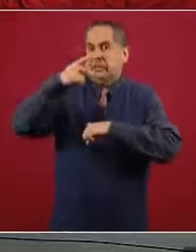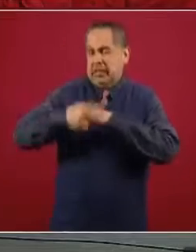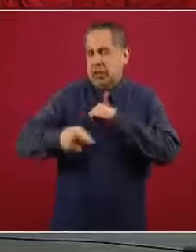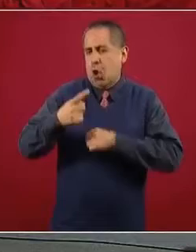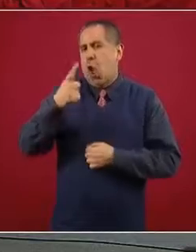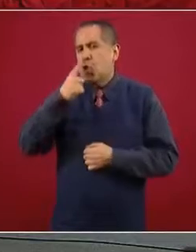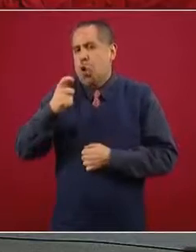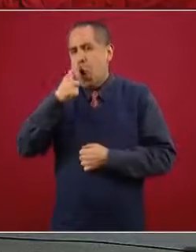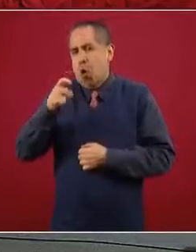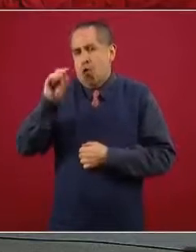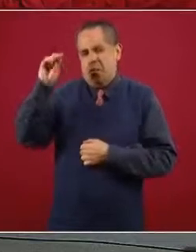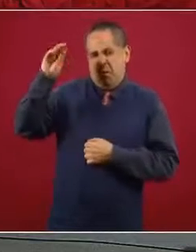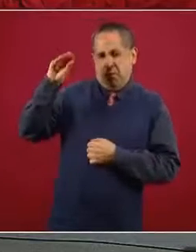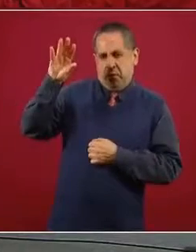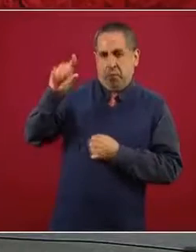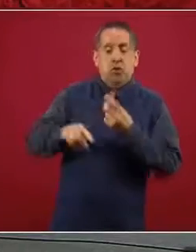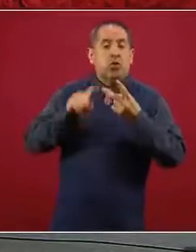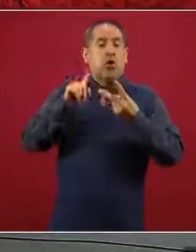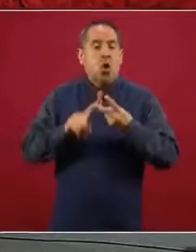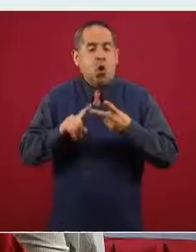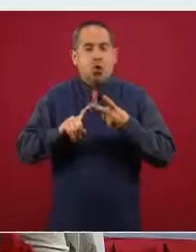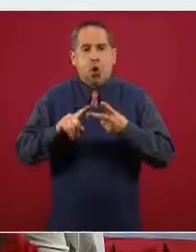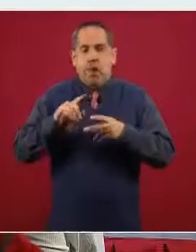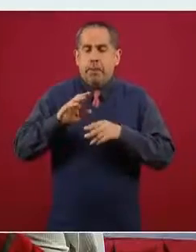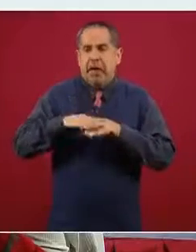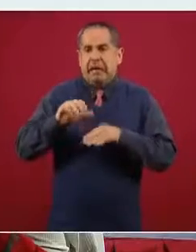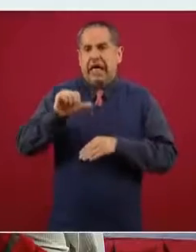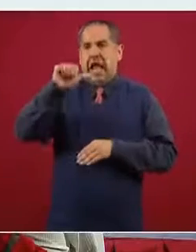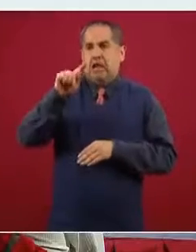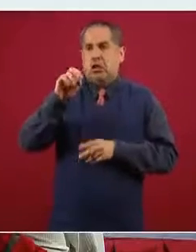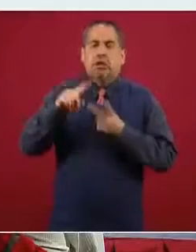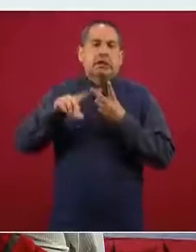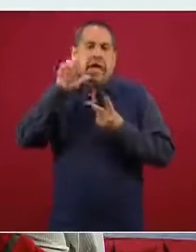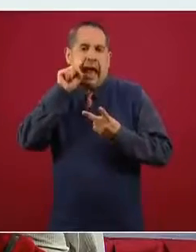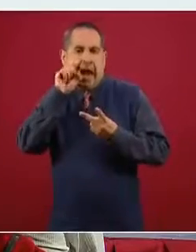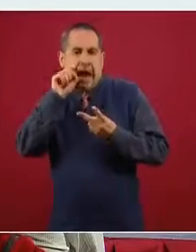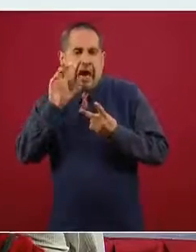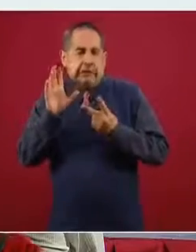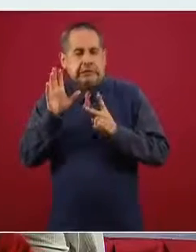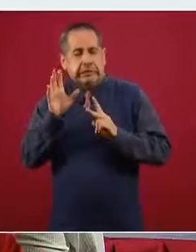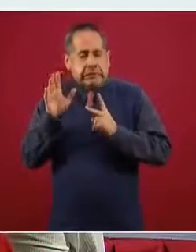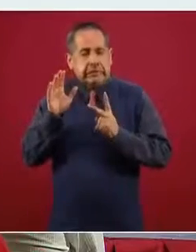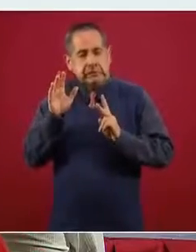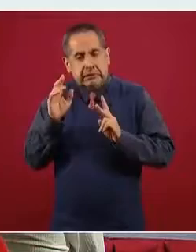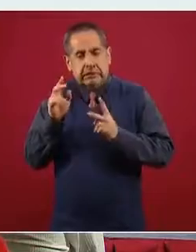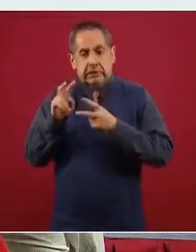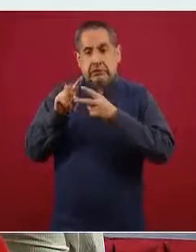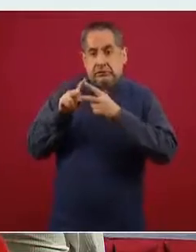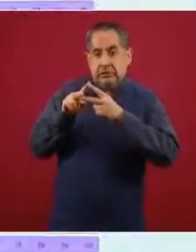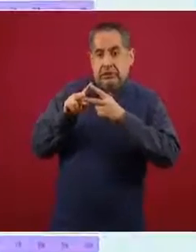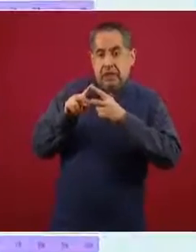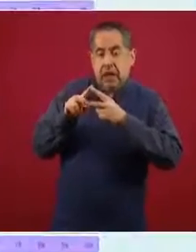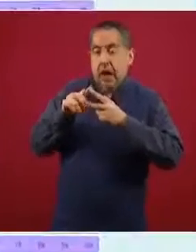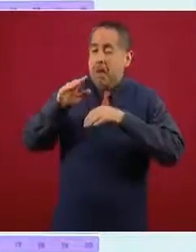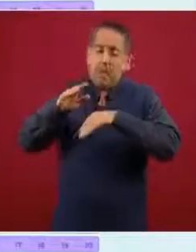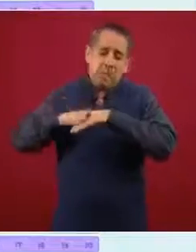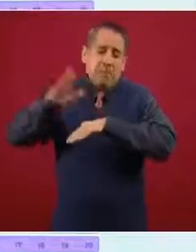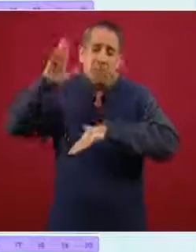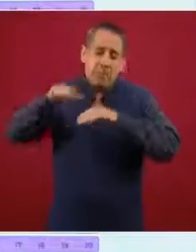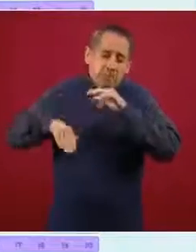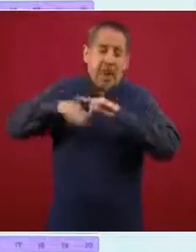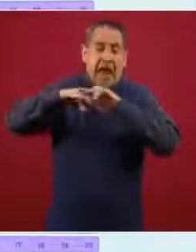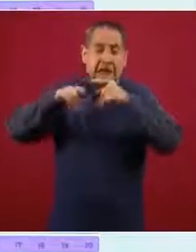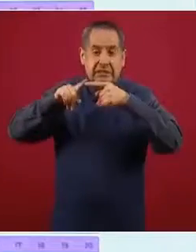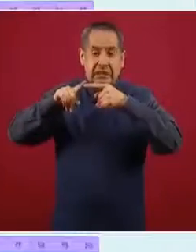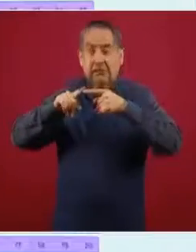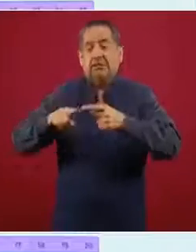rojo, algunos en el nivel de riesgo alto, que es color naranja, pero recordemos estas dos palabras, máximo y alto,